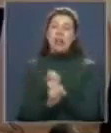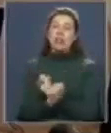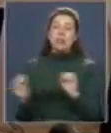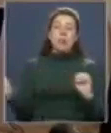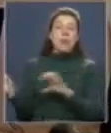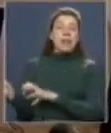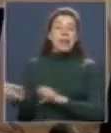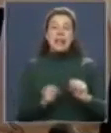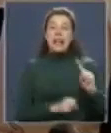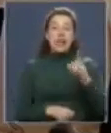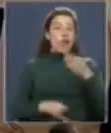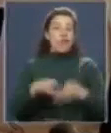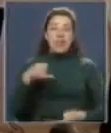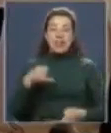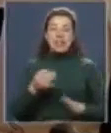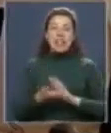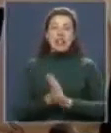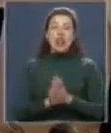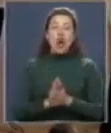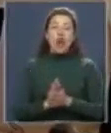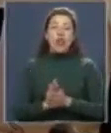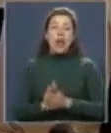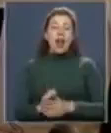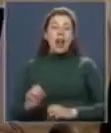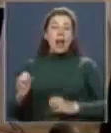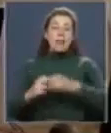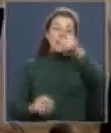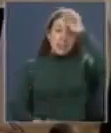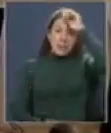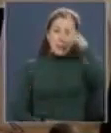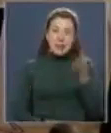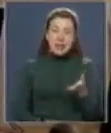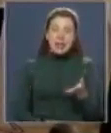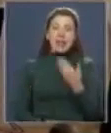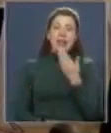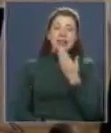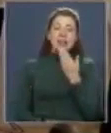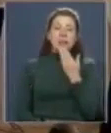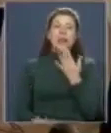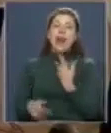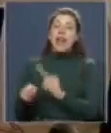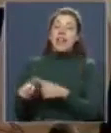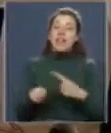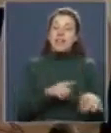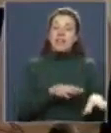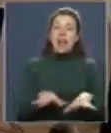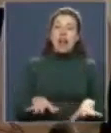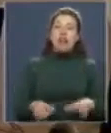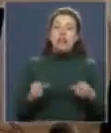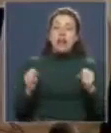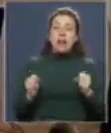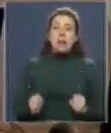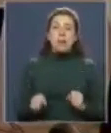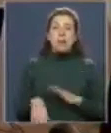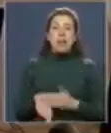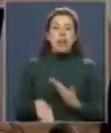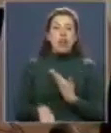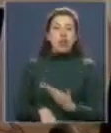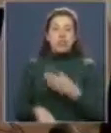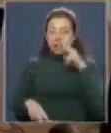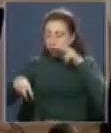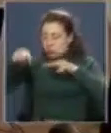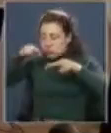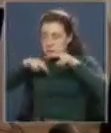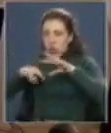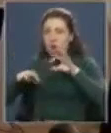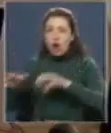e imprescriptible de todas las minas. Además, se hace una distinción entre aquellas sustancias que pueden ser objeto de concesiones de exploración